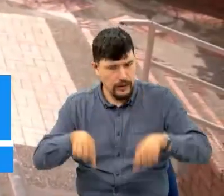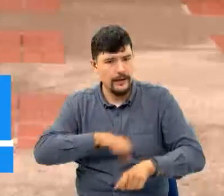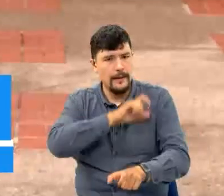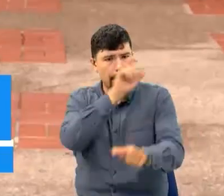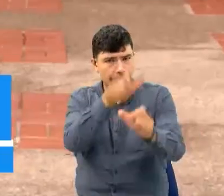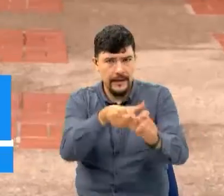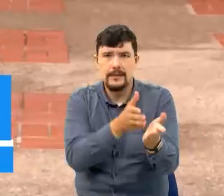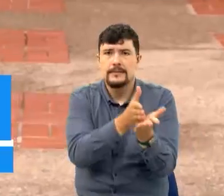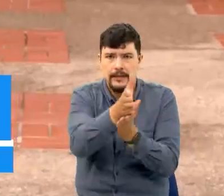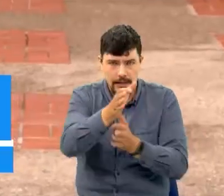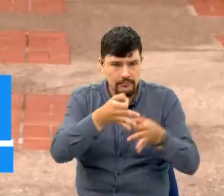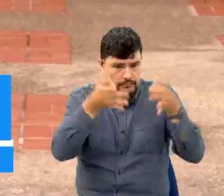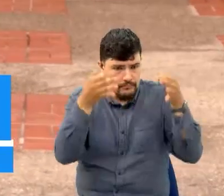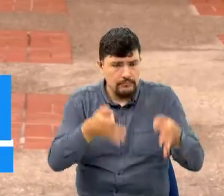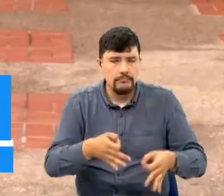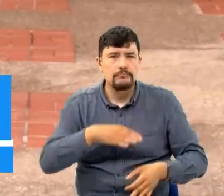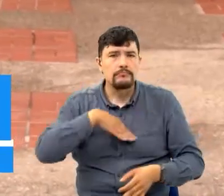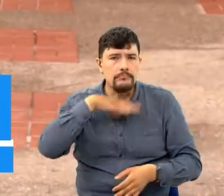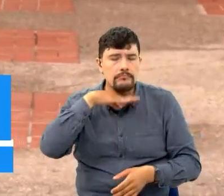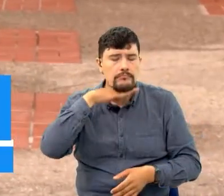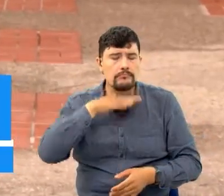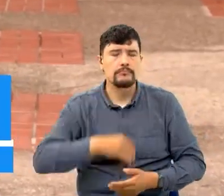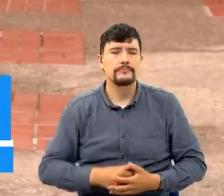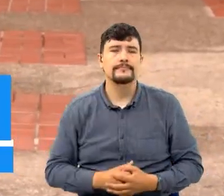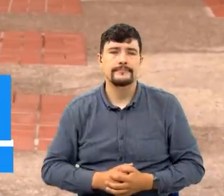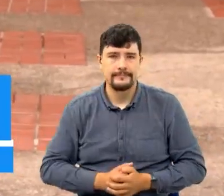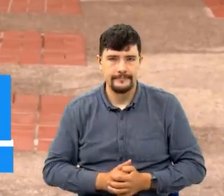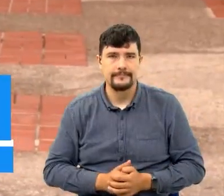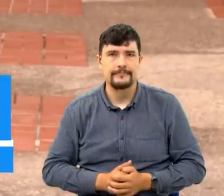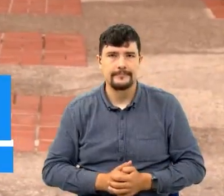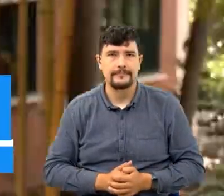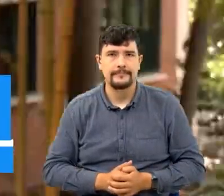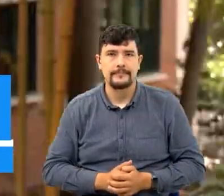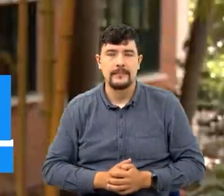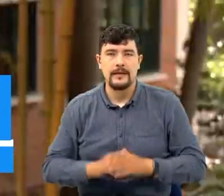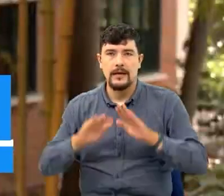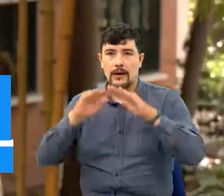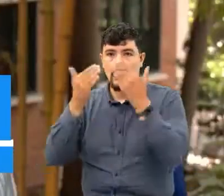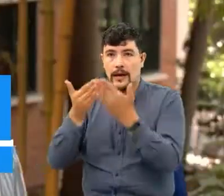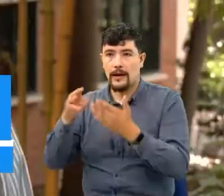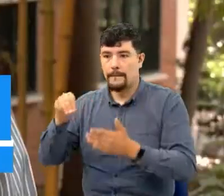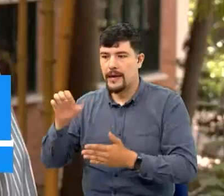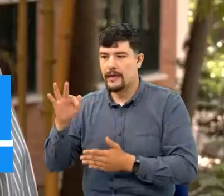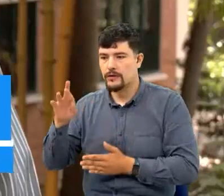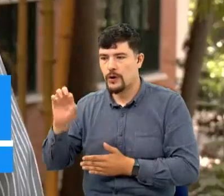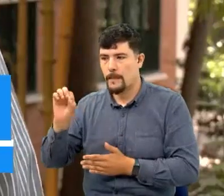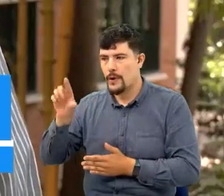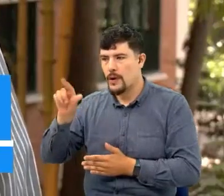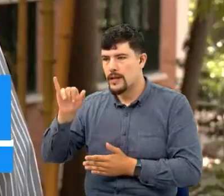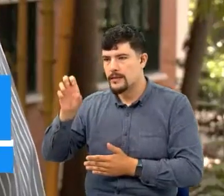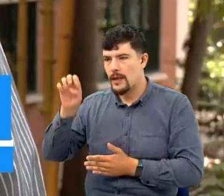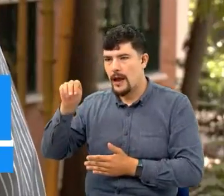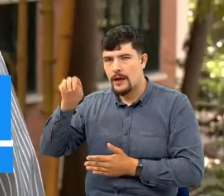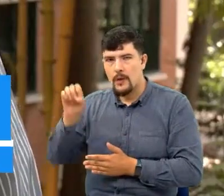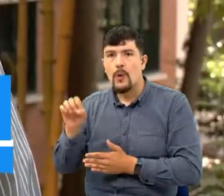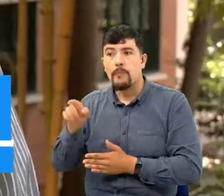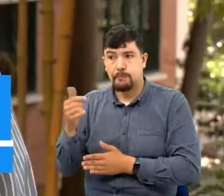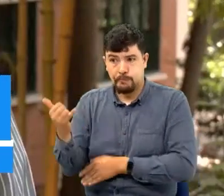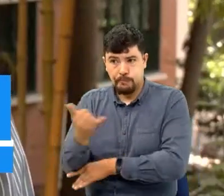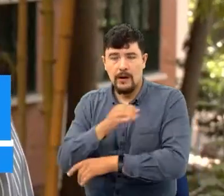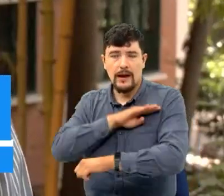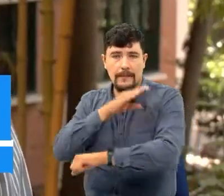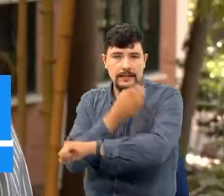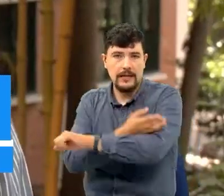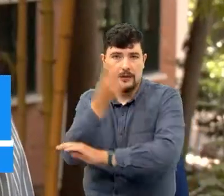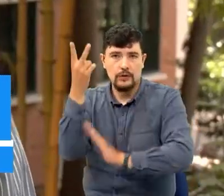Colegio Metropolitano del Sur, así lo explica. Bueno, el Colegio Metropolitano del Sur tiene la capacidad para albergar a 2.600 estudiantes. En este